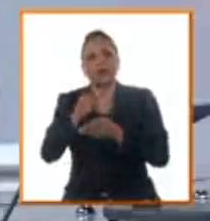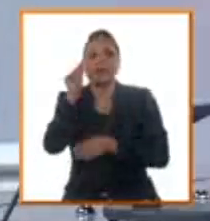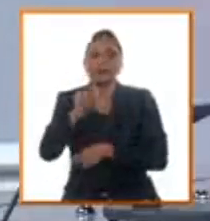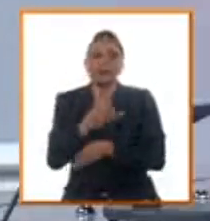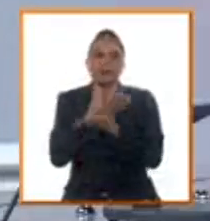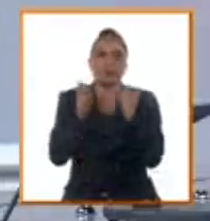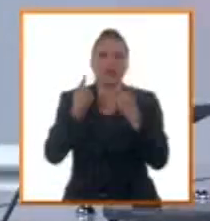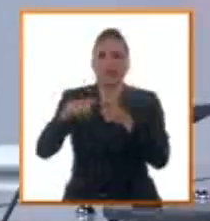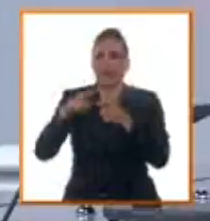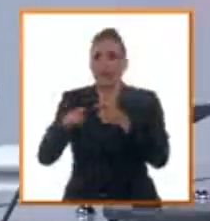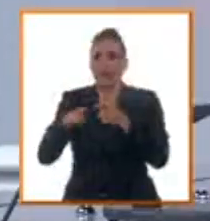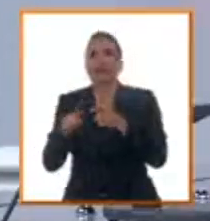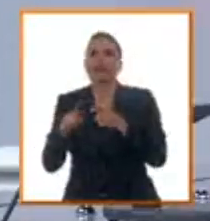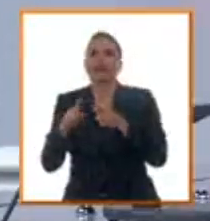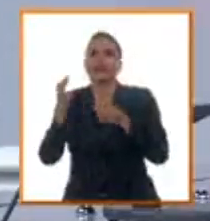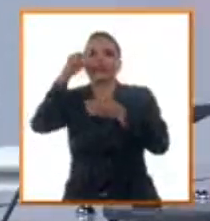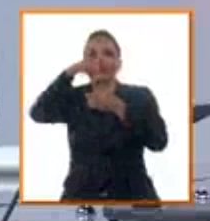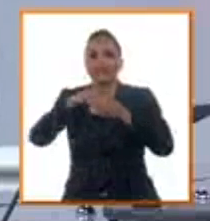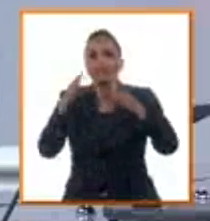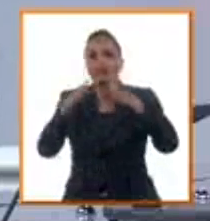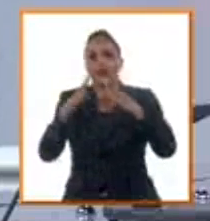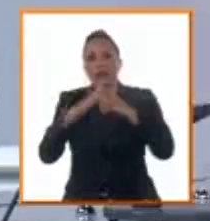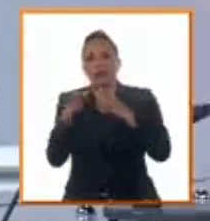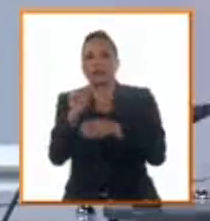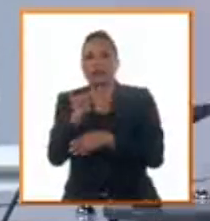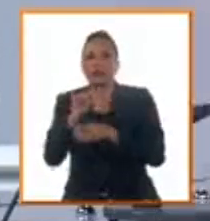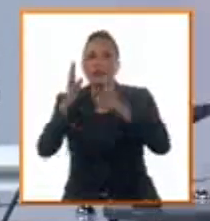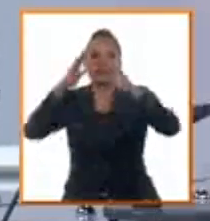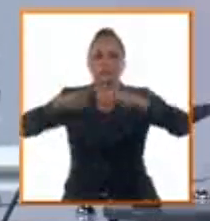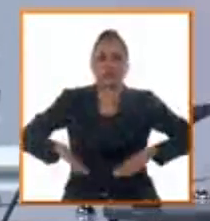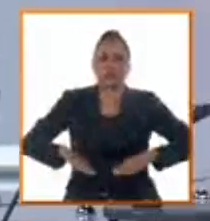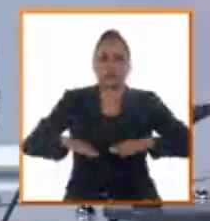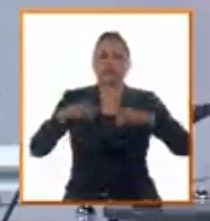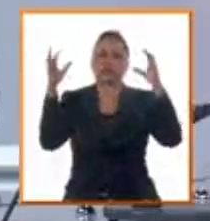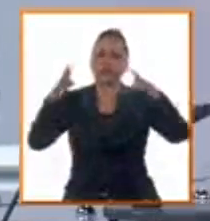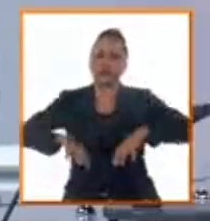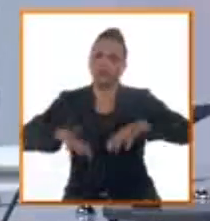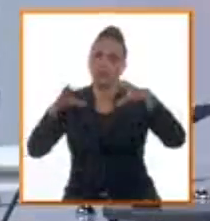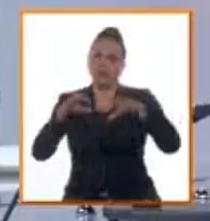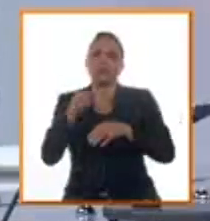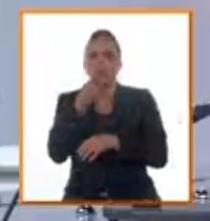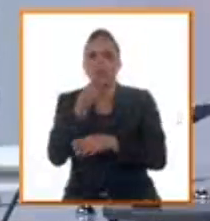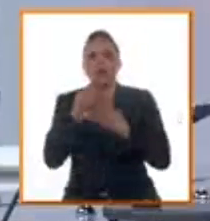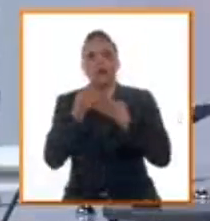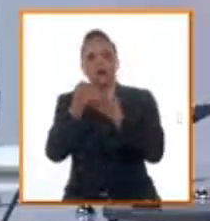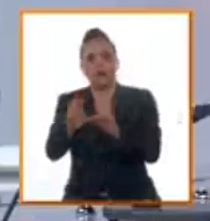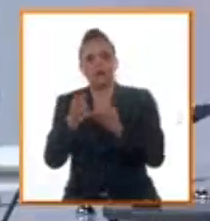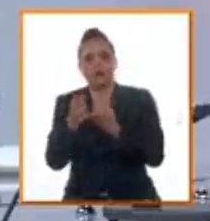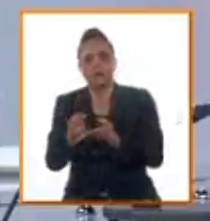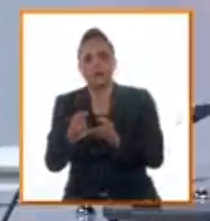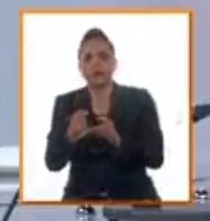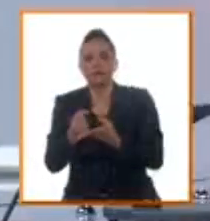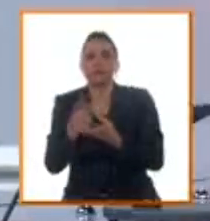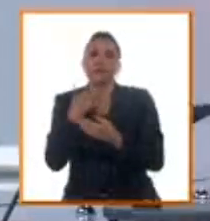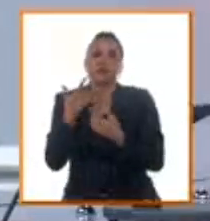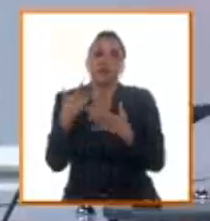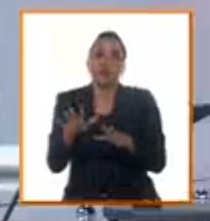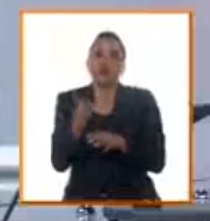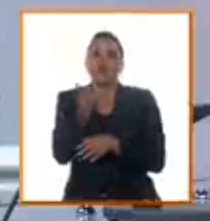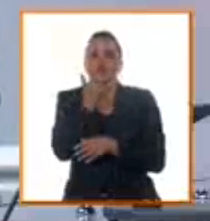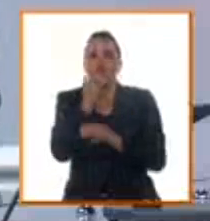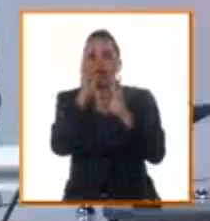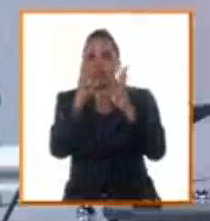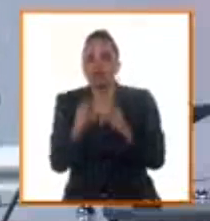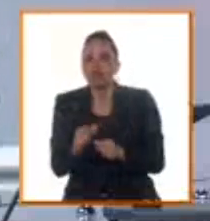perdieron tantos bienes como pueden haber perdido. Y ojalá que, decía, las cifras de afectados de